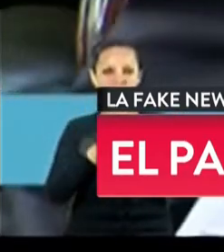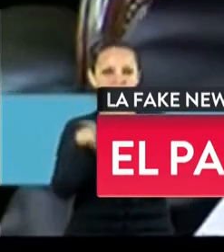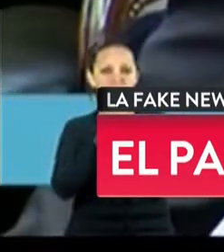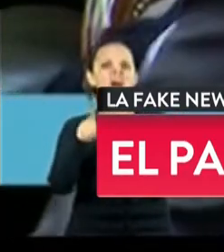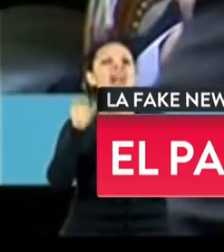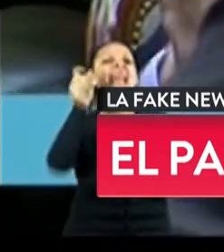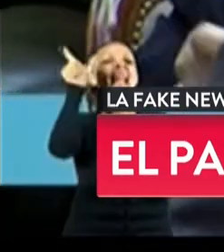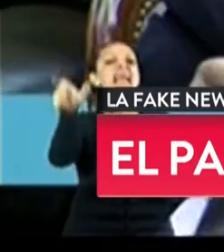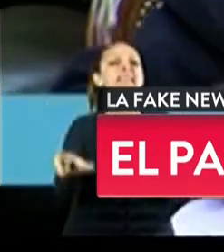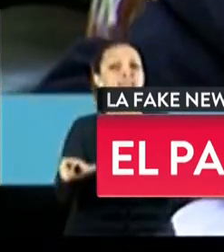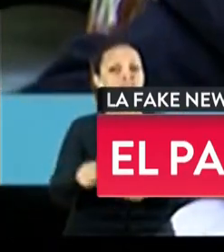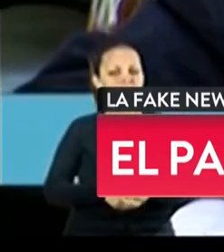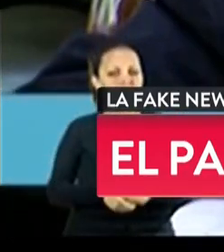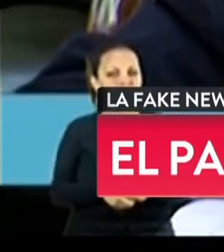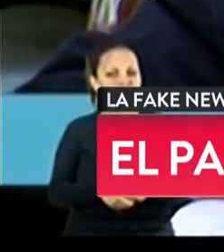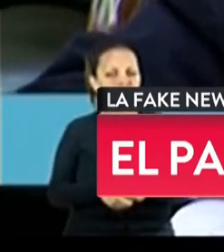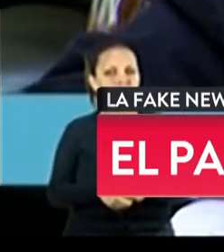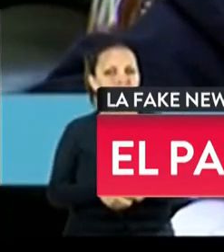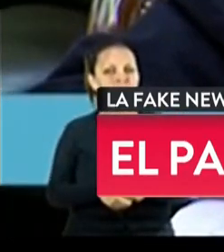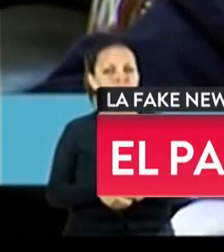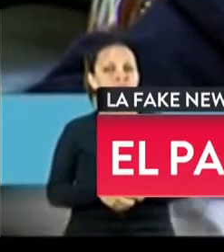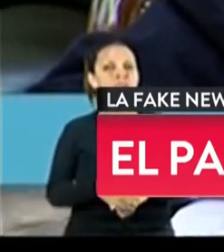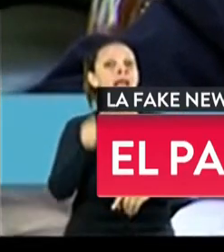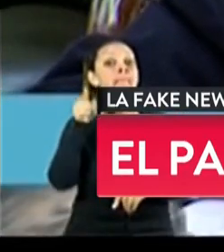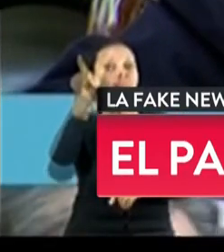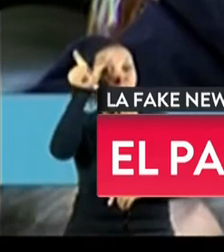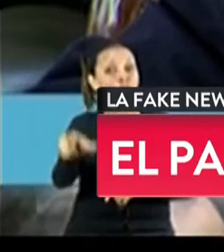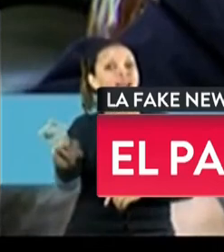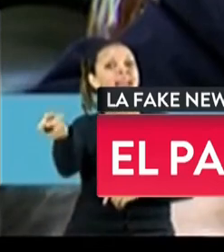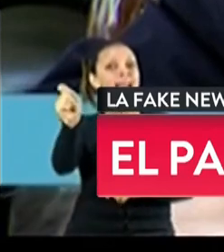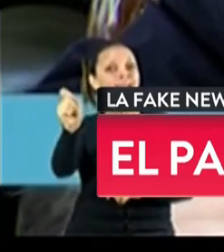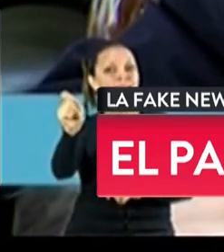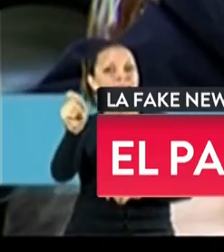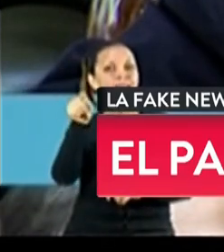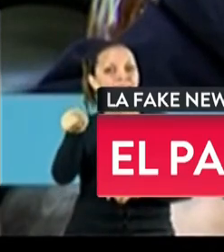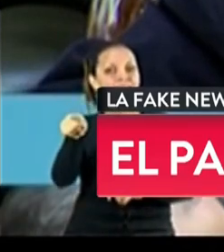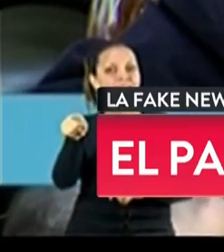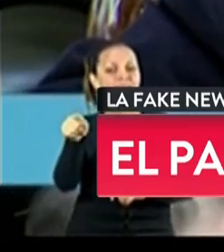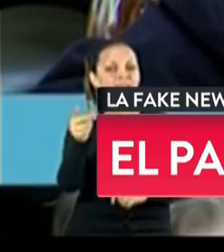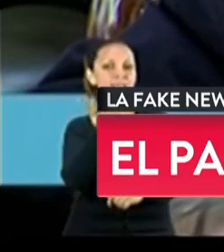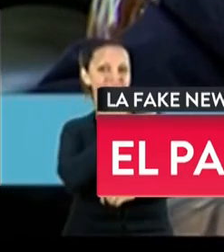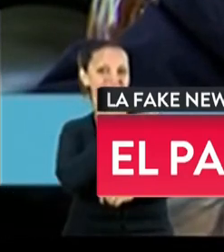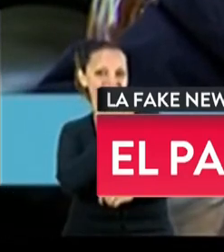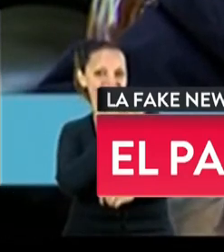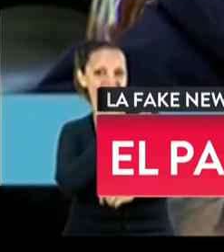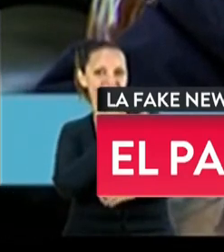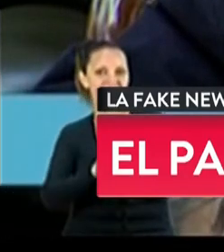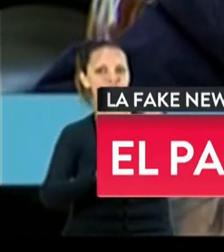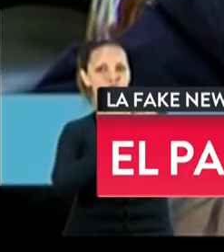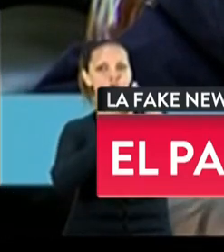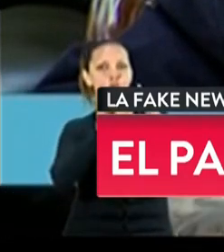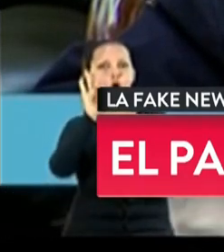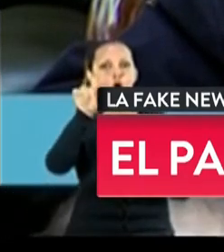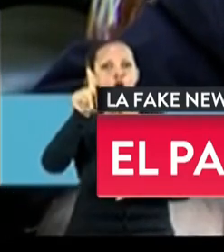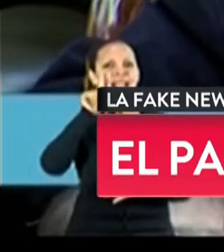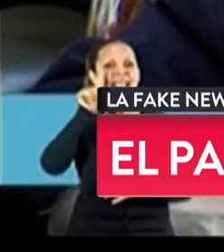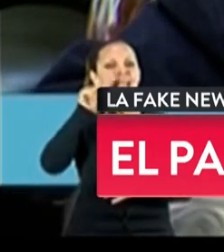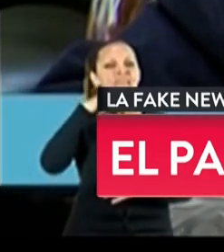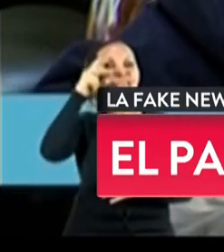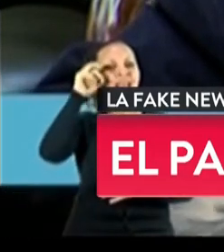Este señor es el sargento Héctor Olivera, promoción 189 de la Policía